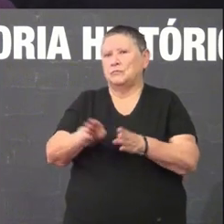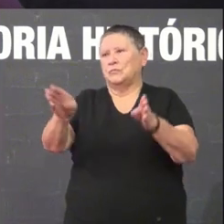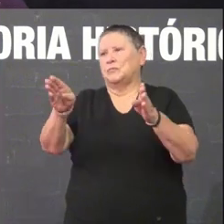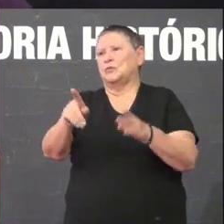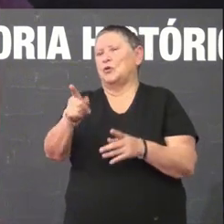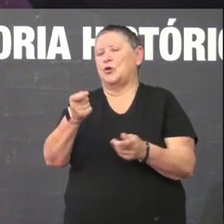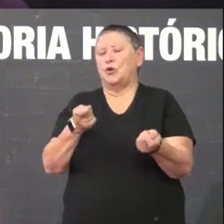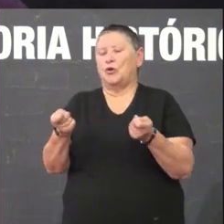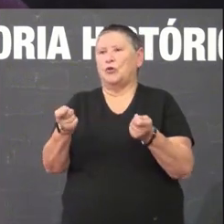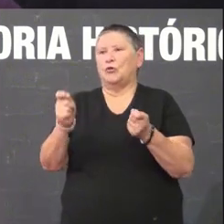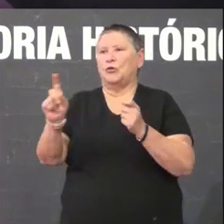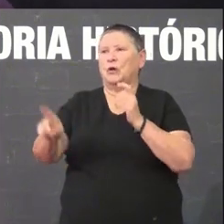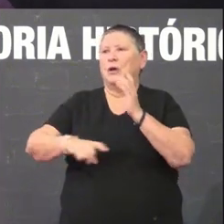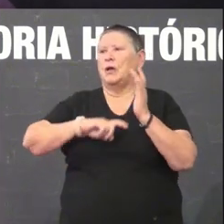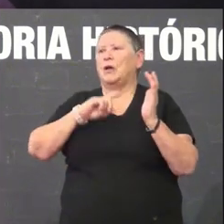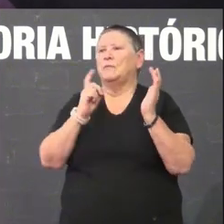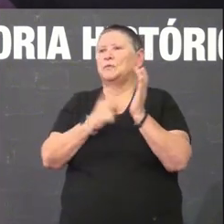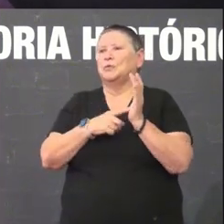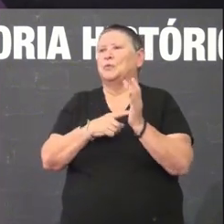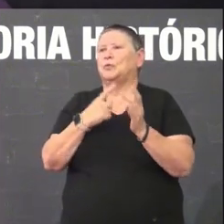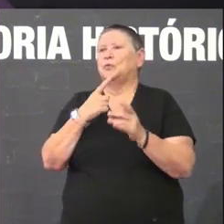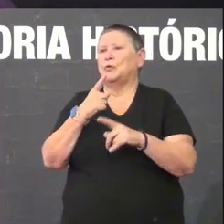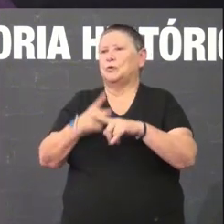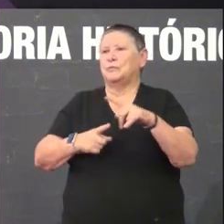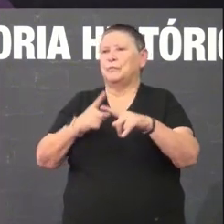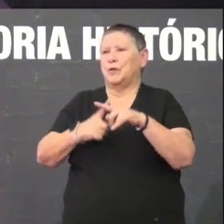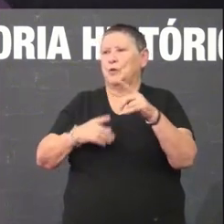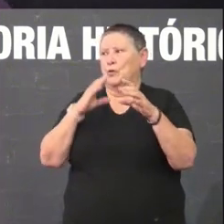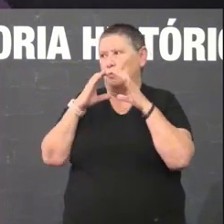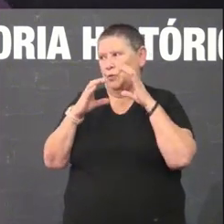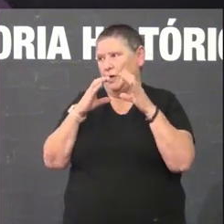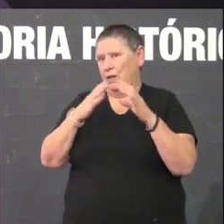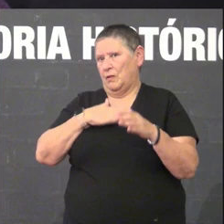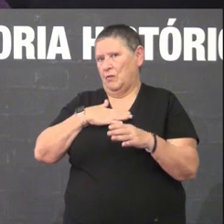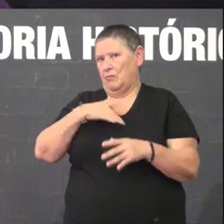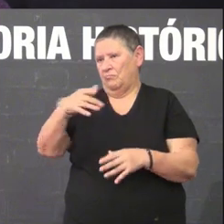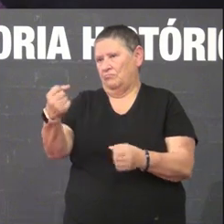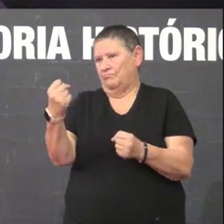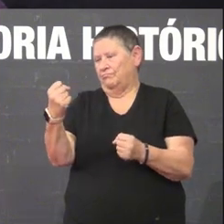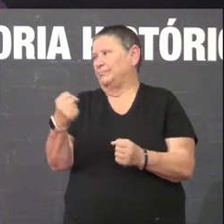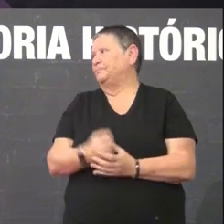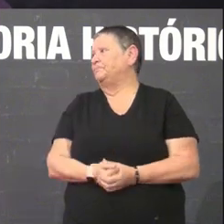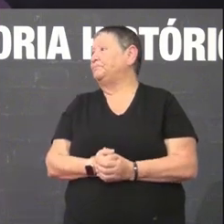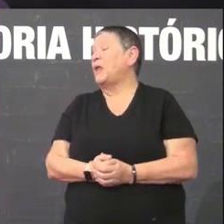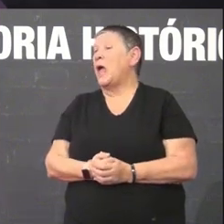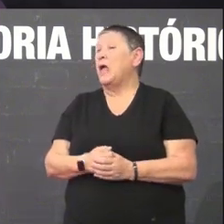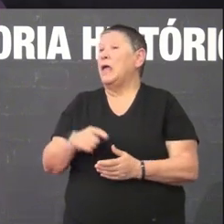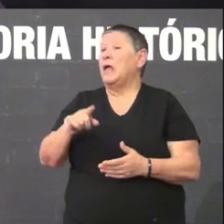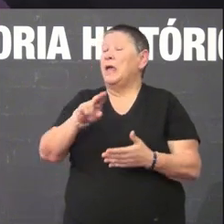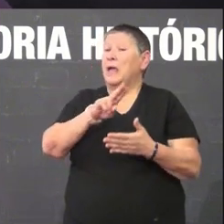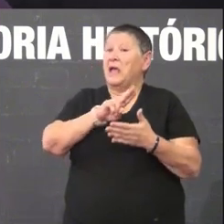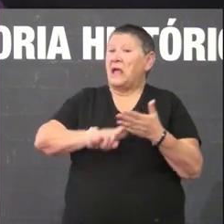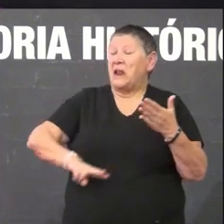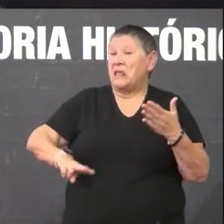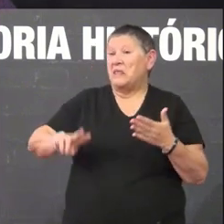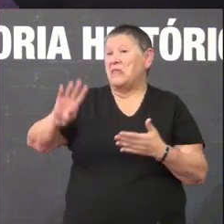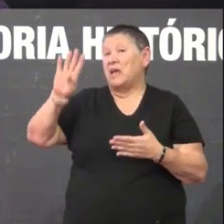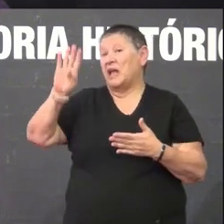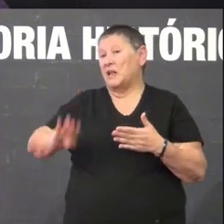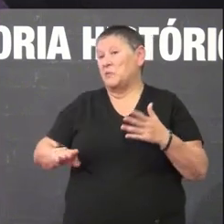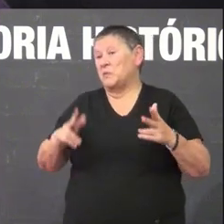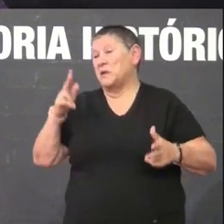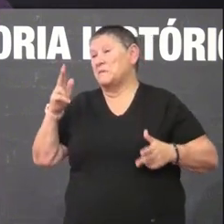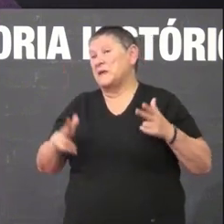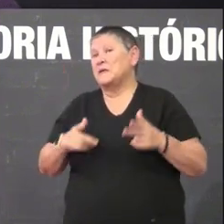El dominio absoluto que tienen sobre el poder mediático quizá bueno en Galicia o en Cataluña o en euskadi